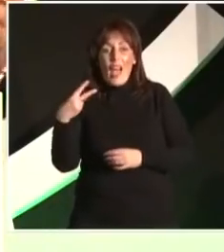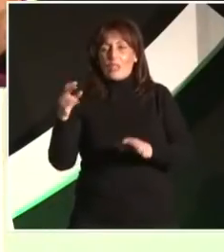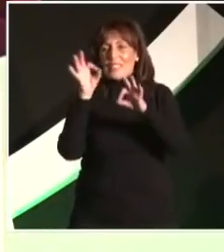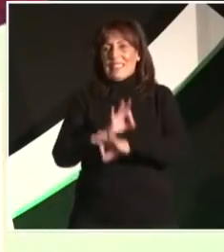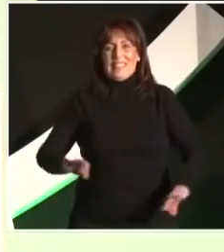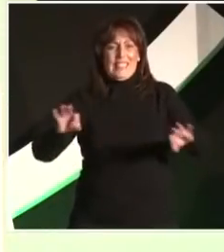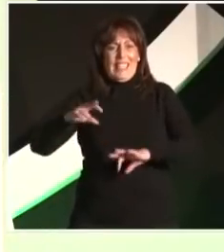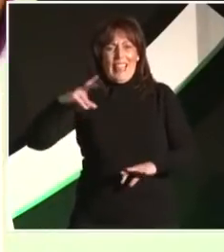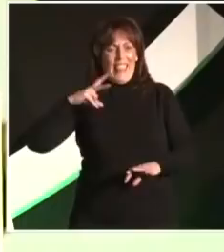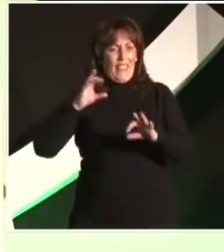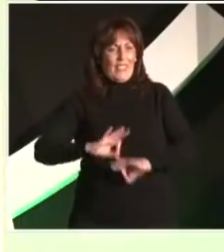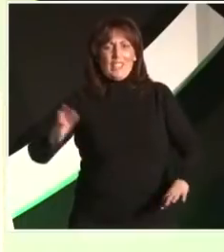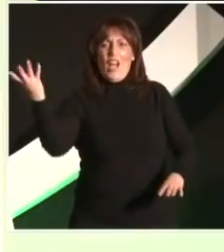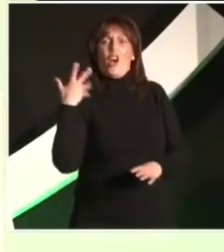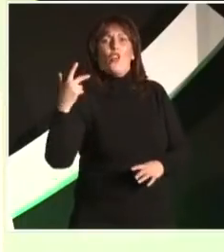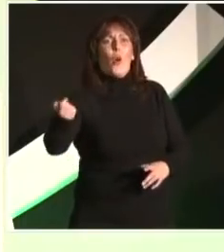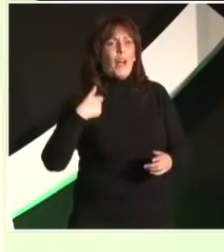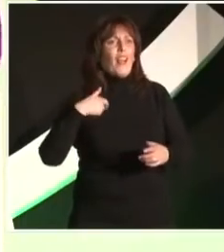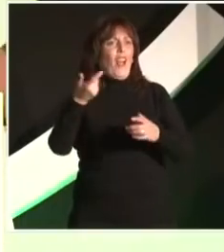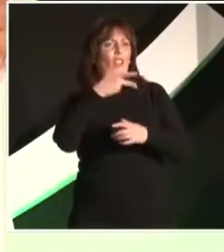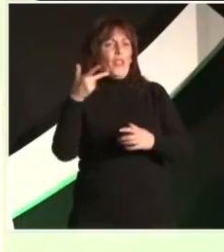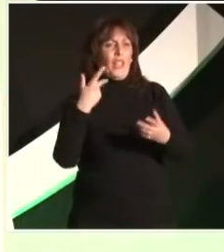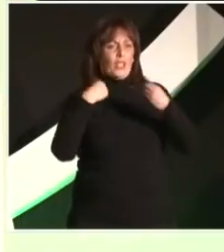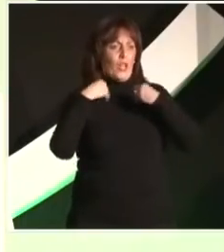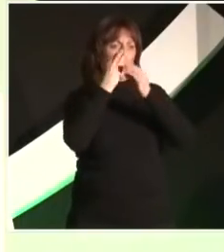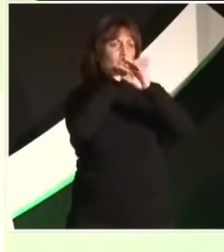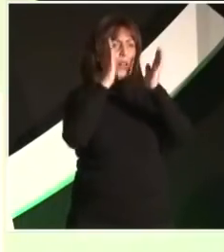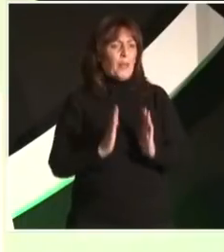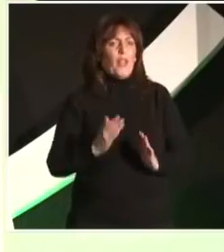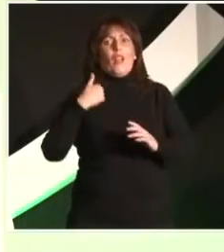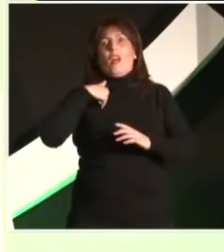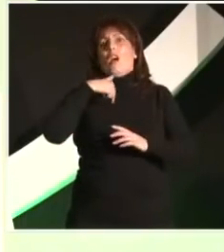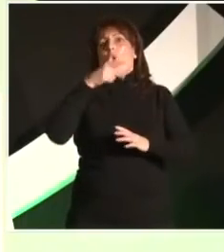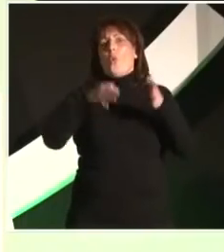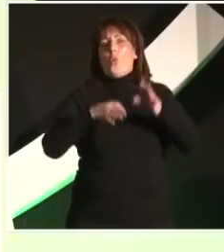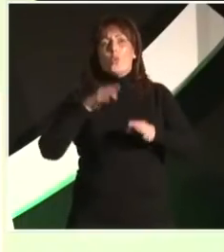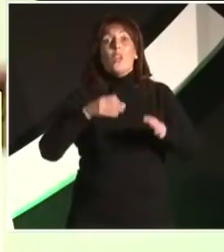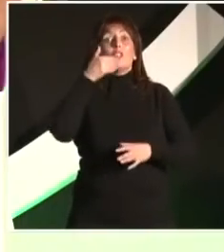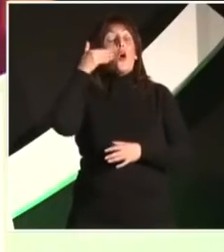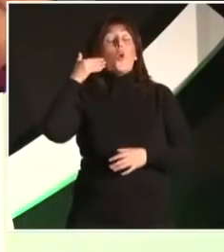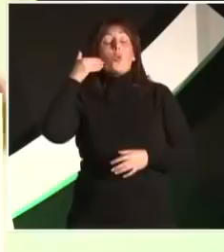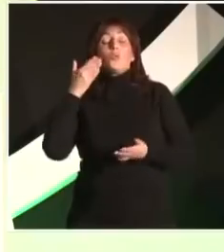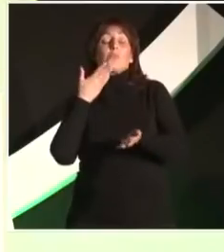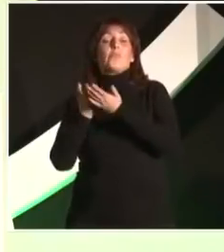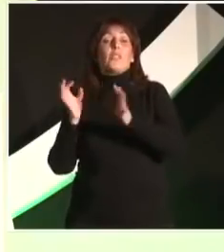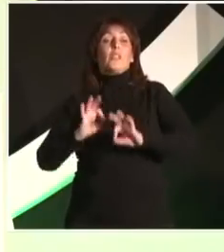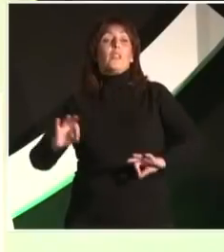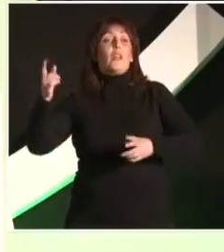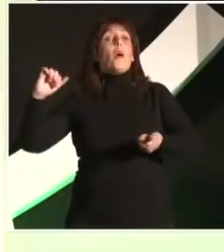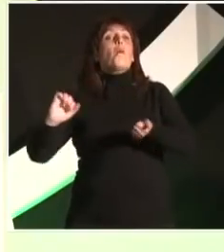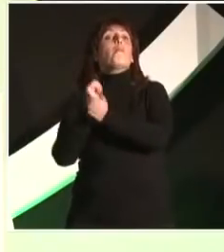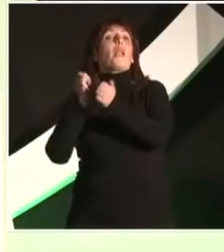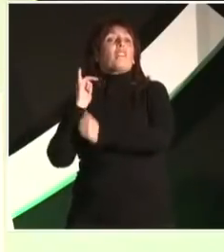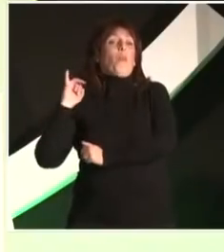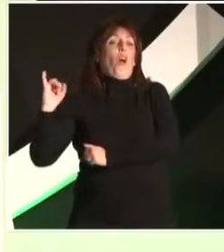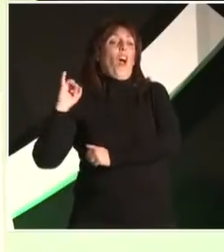nada a quienes nos robaron el derecho a la vivienda y nos robaron también la justicia. Orgullosos, ellos tendrán préstamos de los